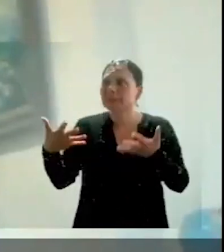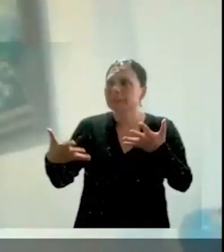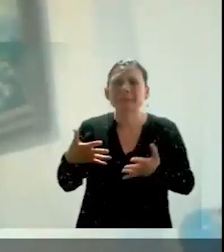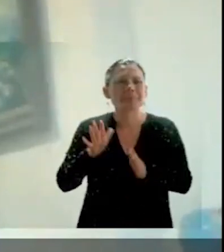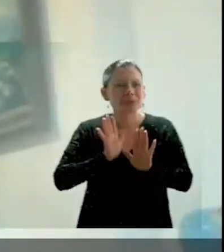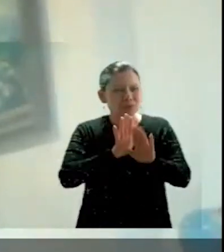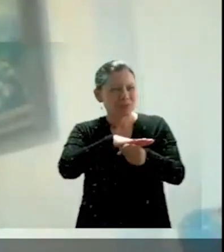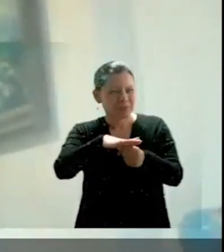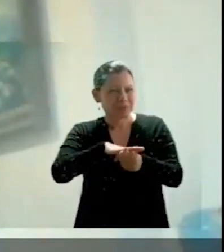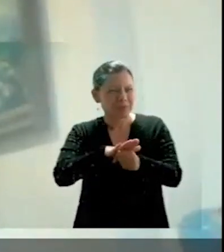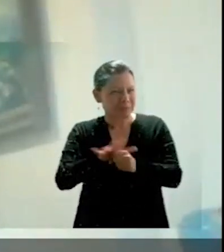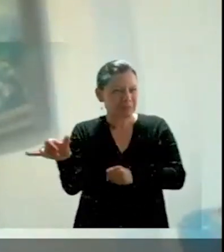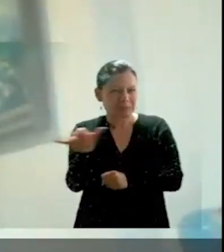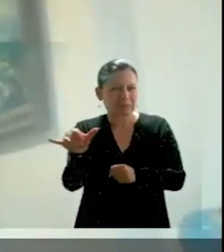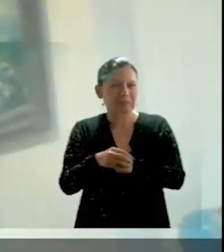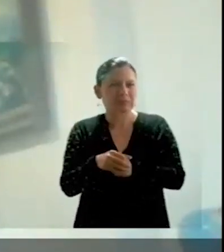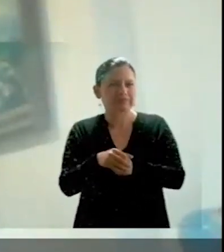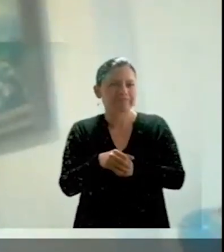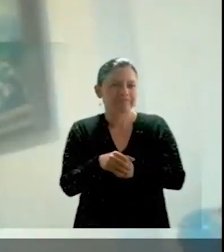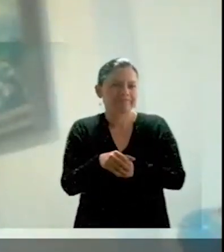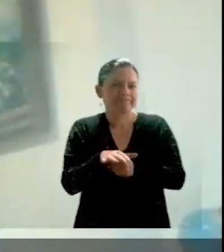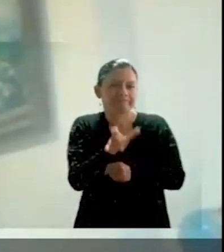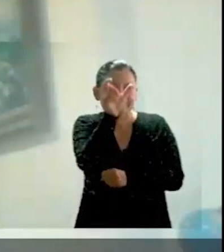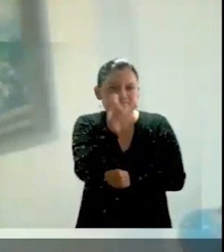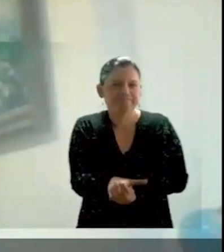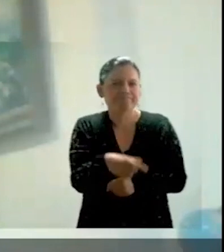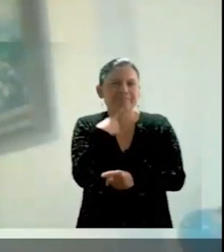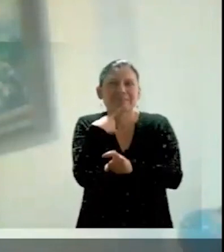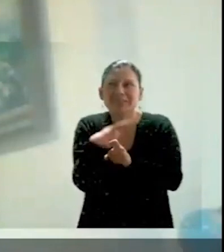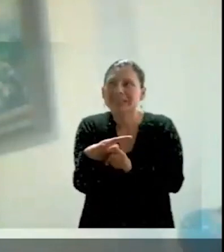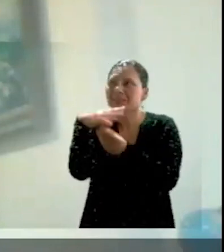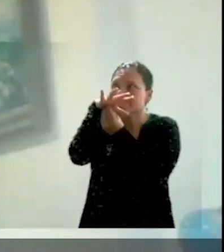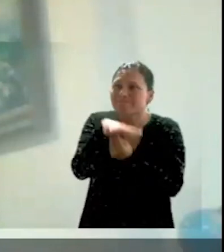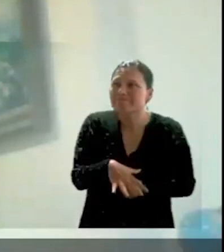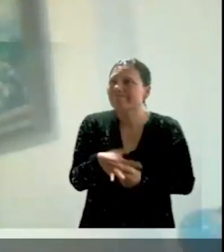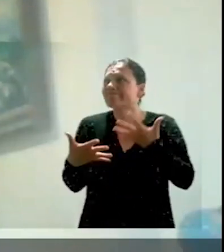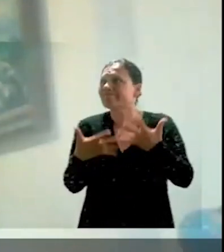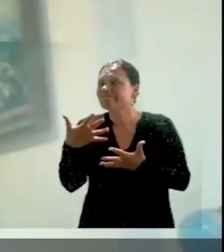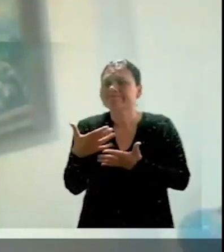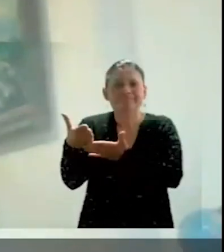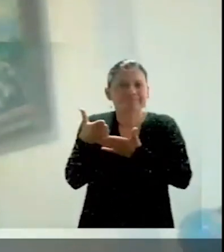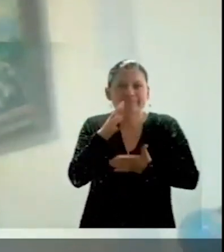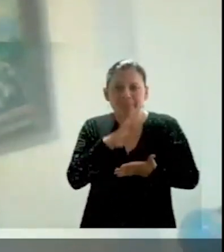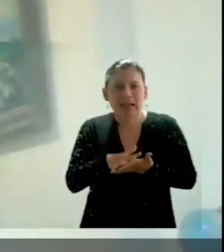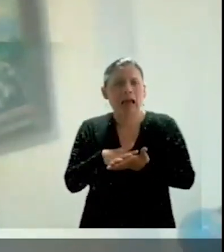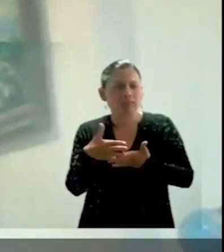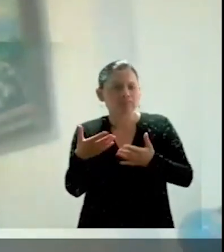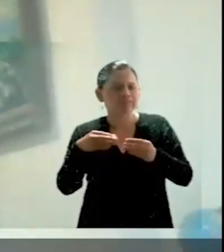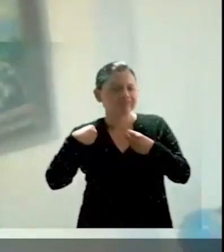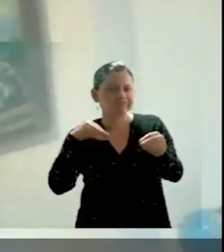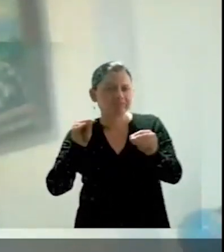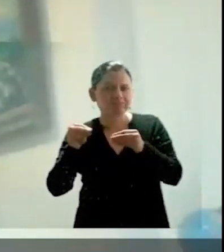estados de mayor vulnerabilidad, les ha ido facilitando la entrada